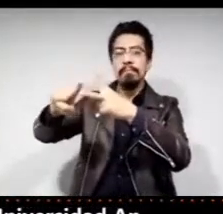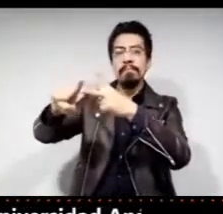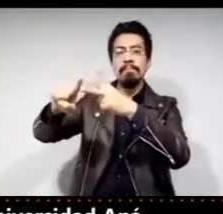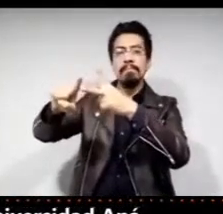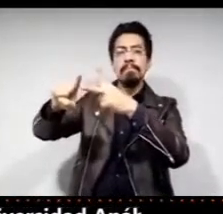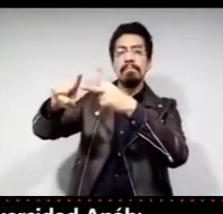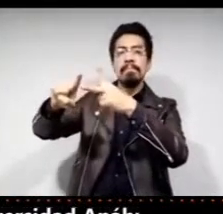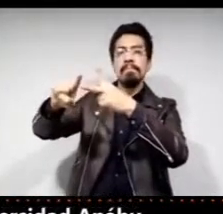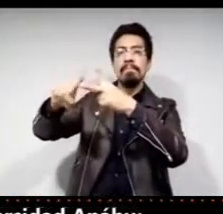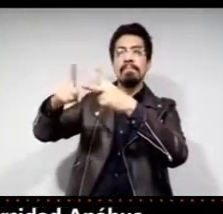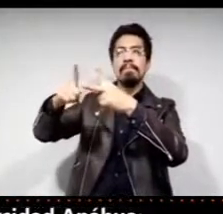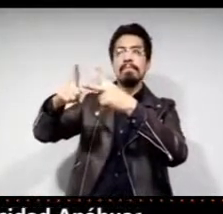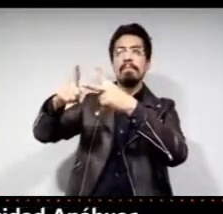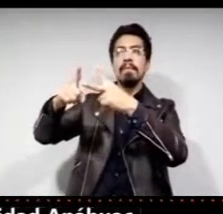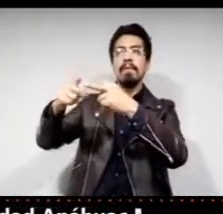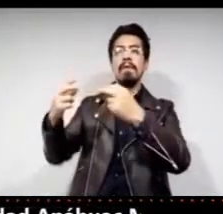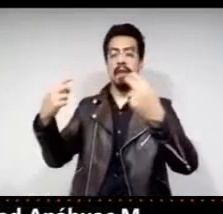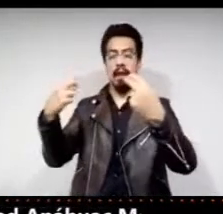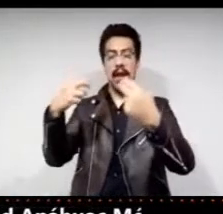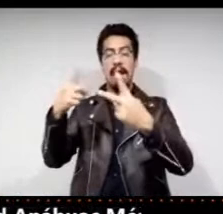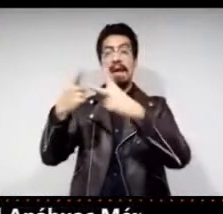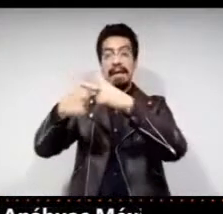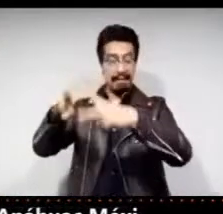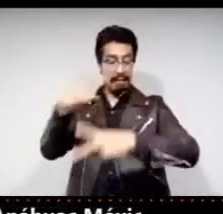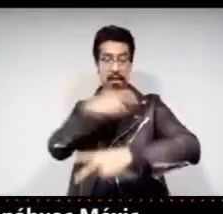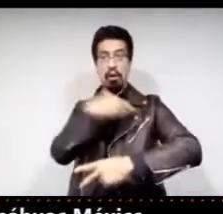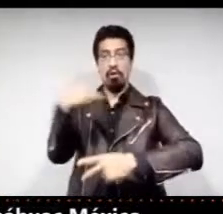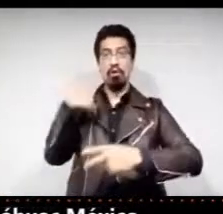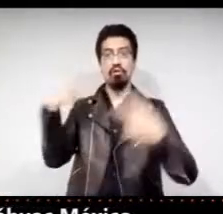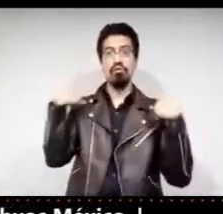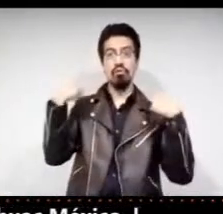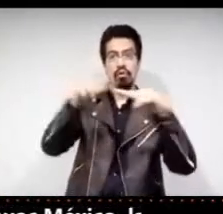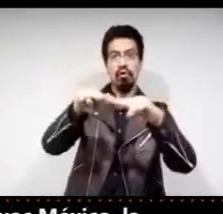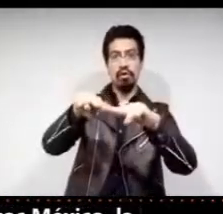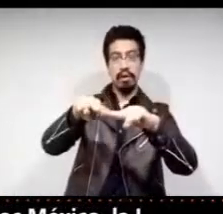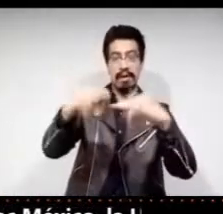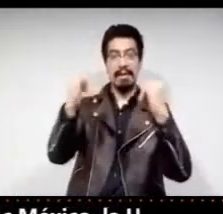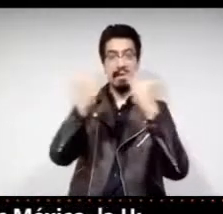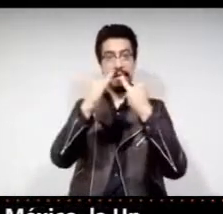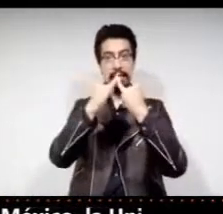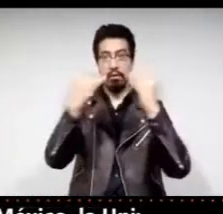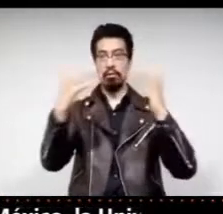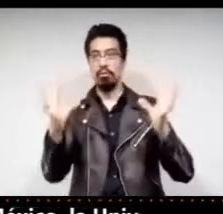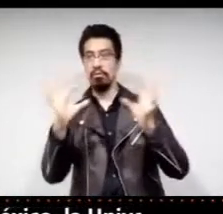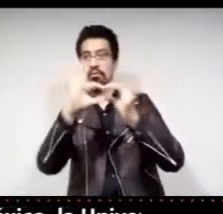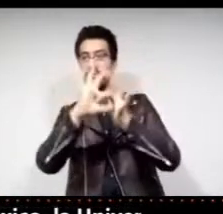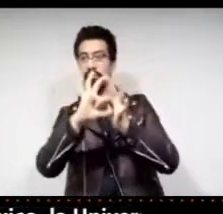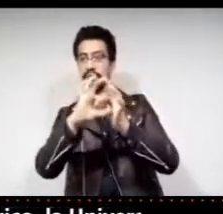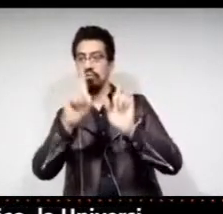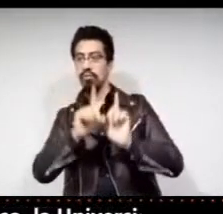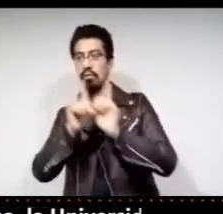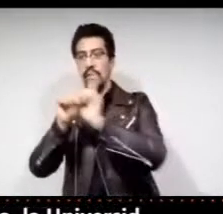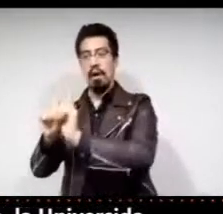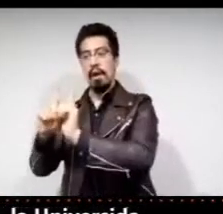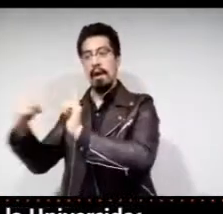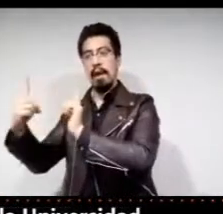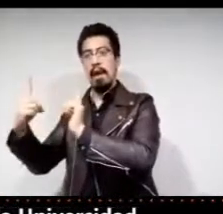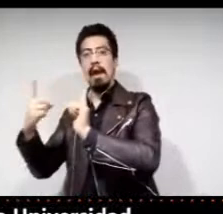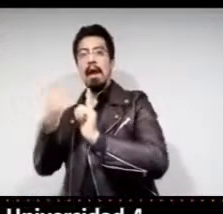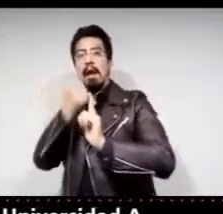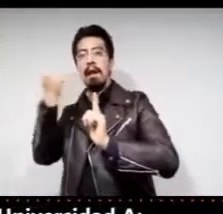que planteamos nosotros, los docentes y la institución, ¿no? ¿A qué les estamos invitando a comprometerse, ¿no?